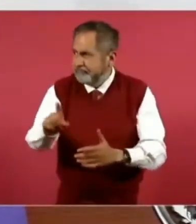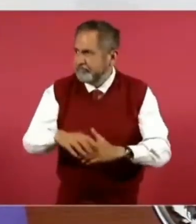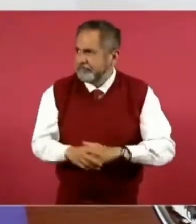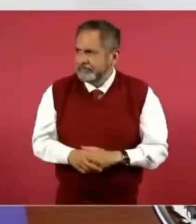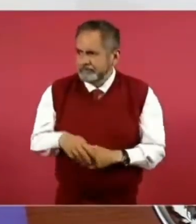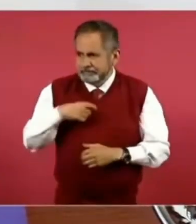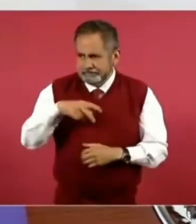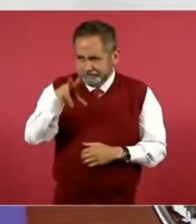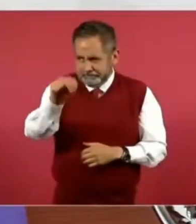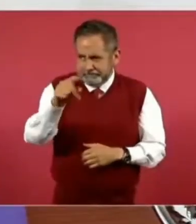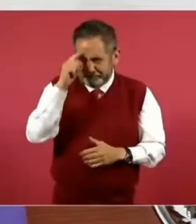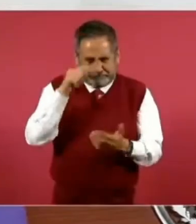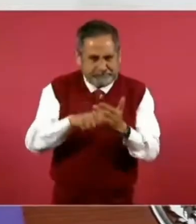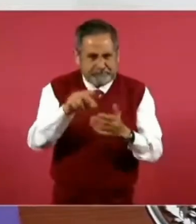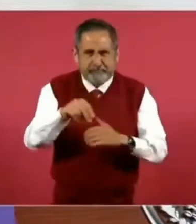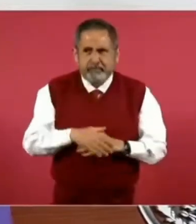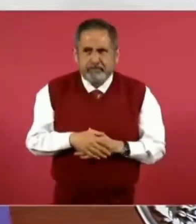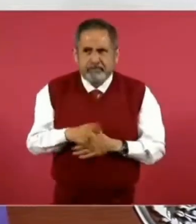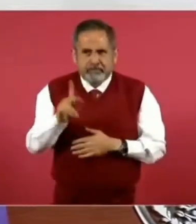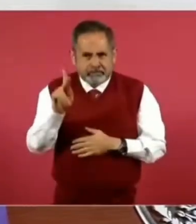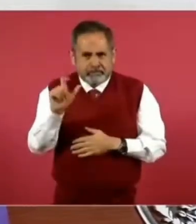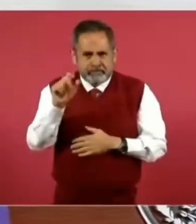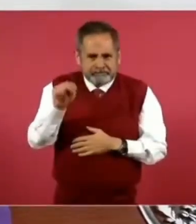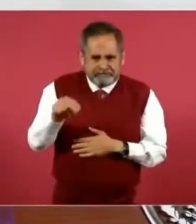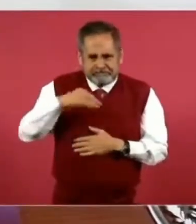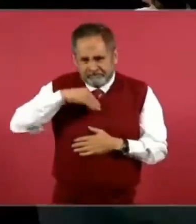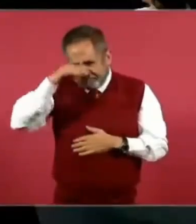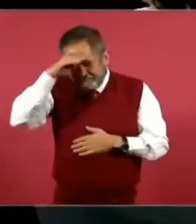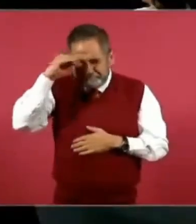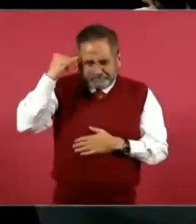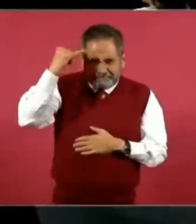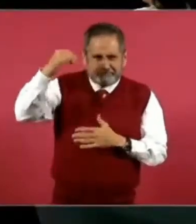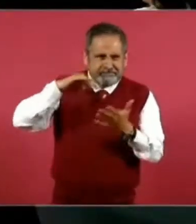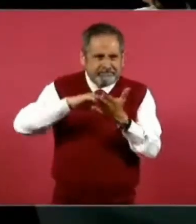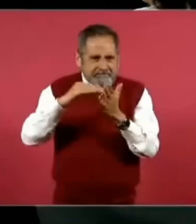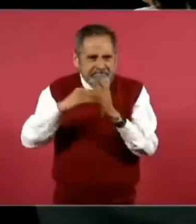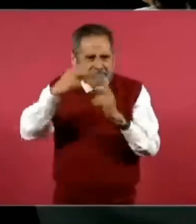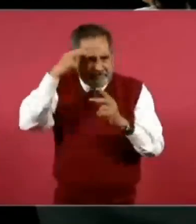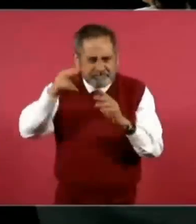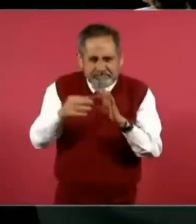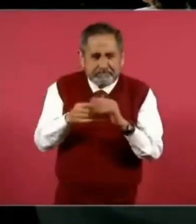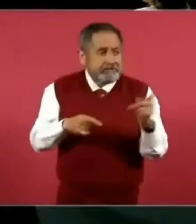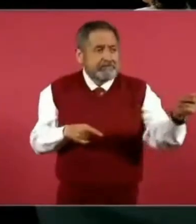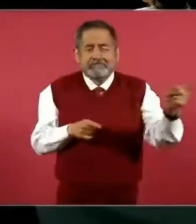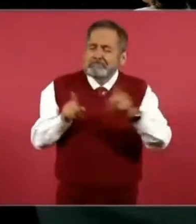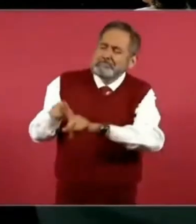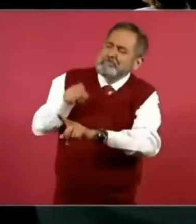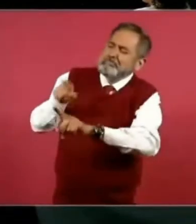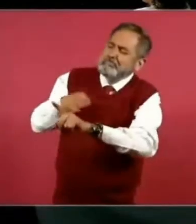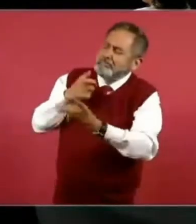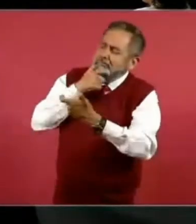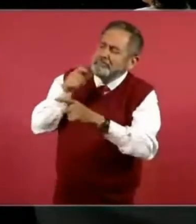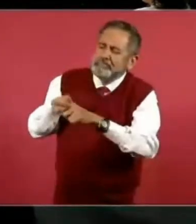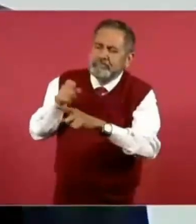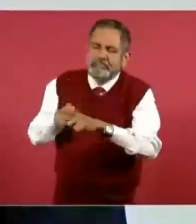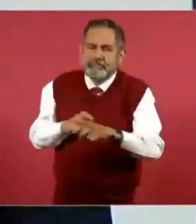No, la estrategia en México, y se ríen